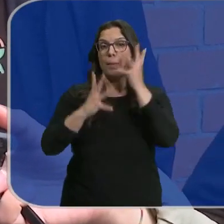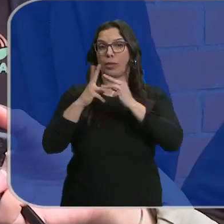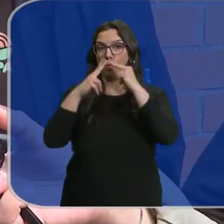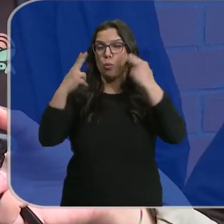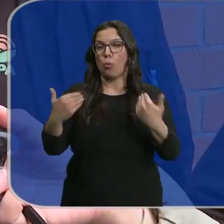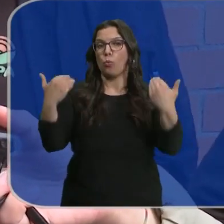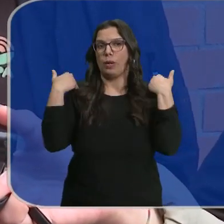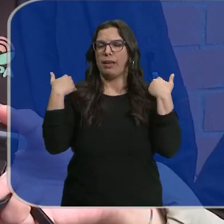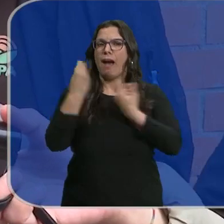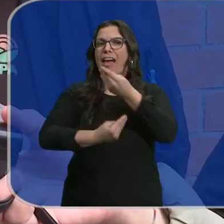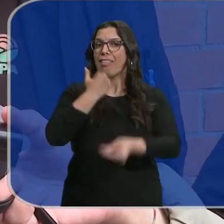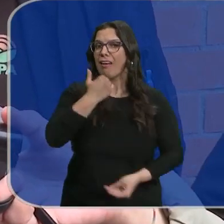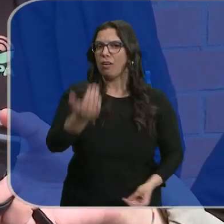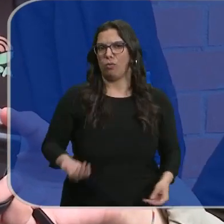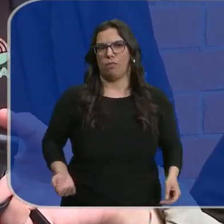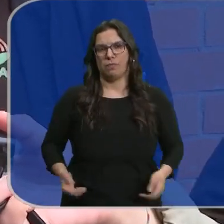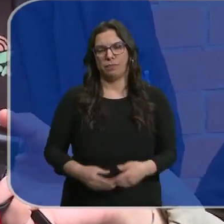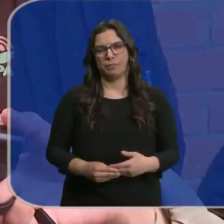administración cartas en el asunto.